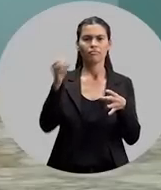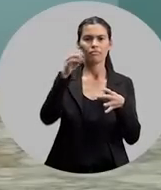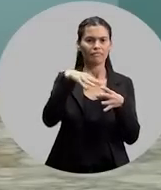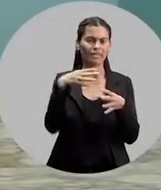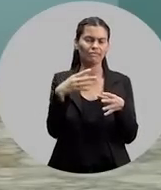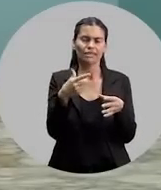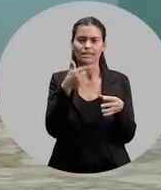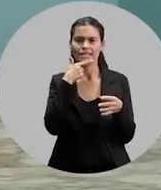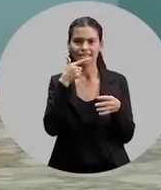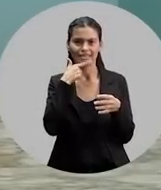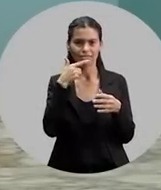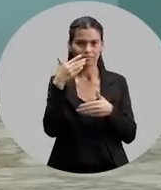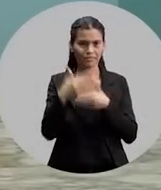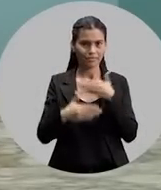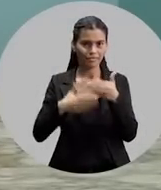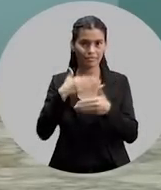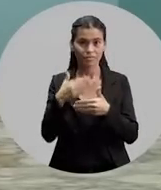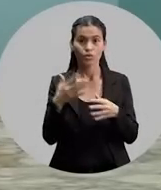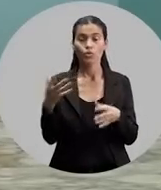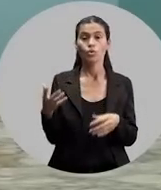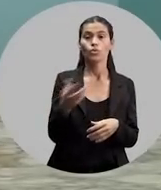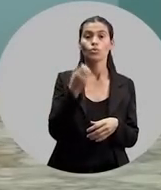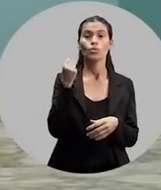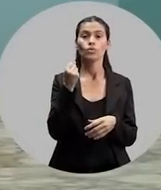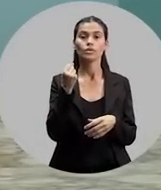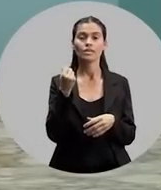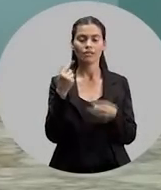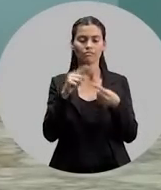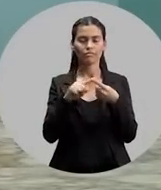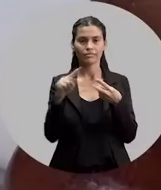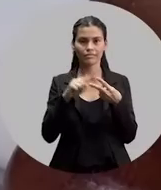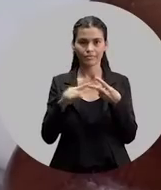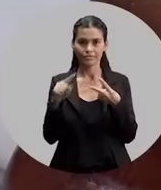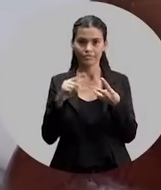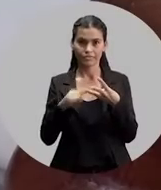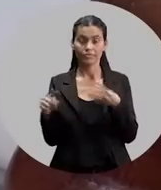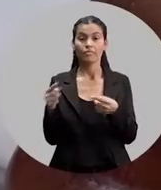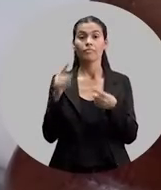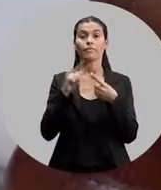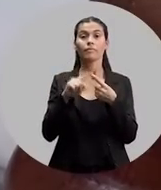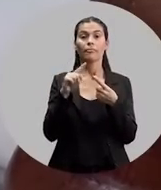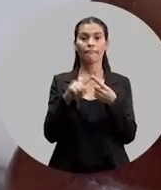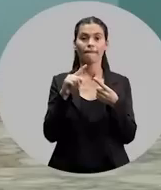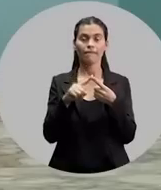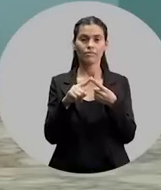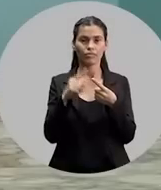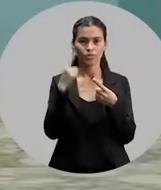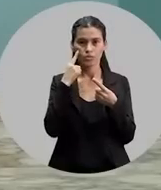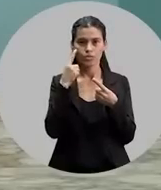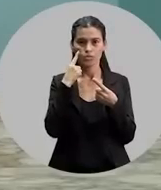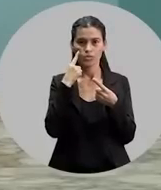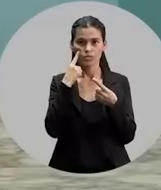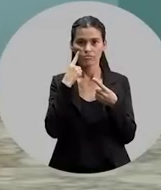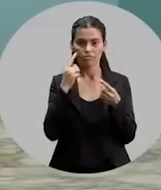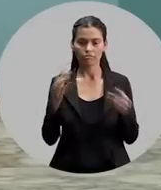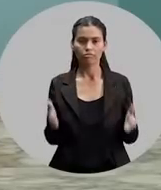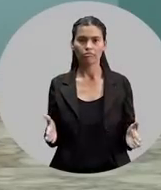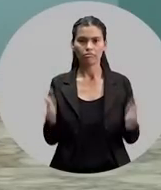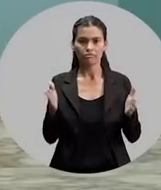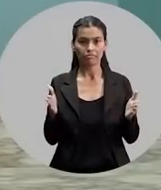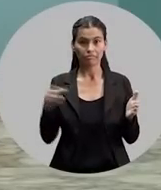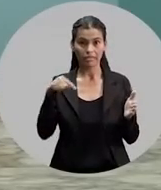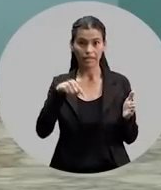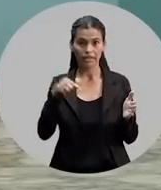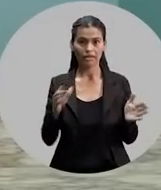con unos pasos súper sencillos y vamos a necesitar estos ingredientes. Primeramente vamos a necesitar lo que es